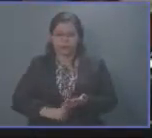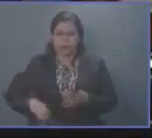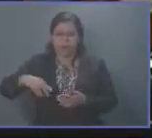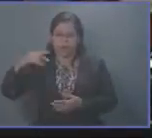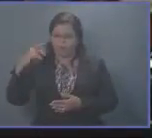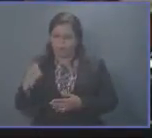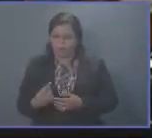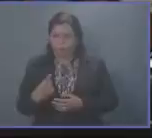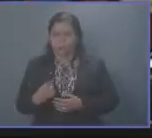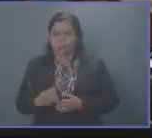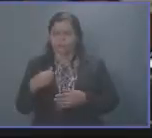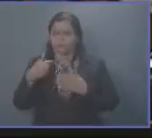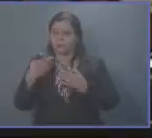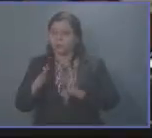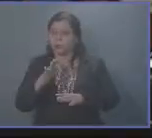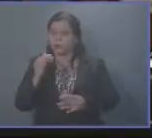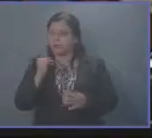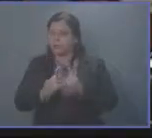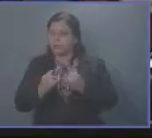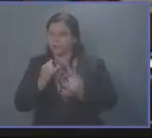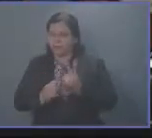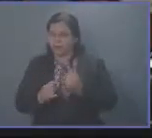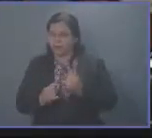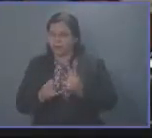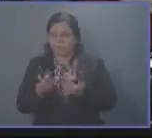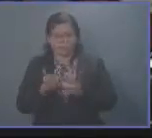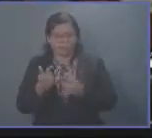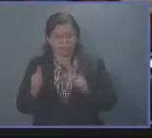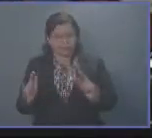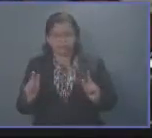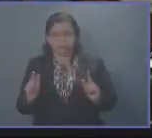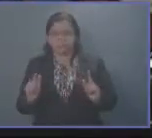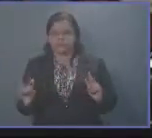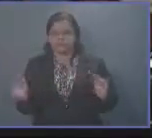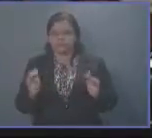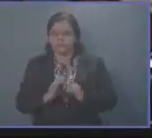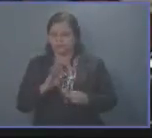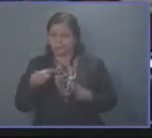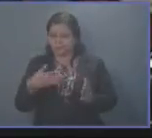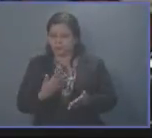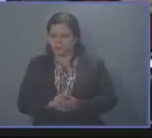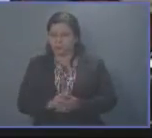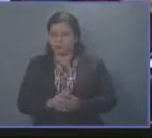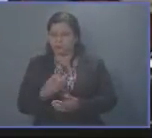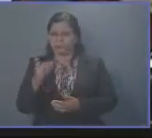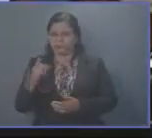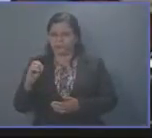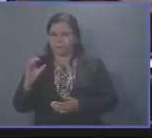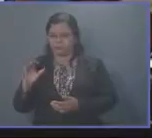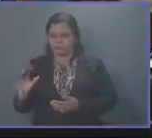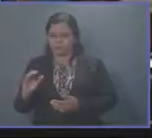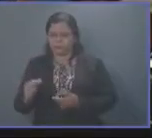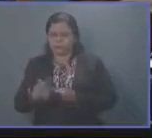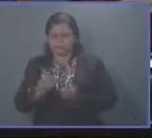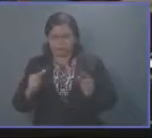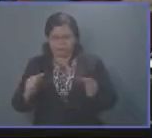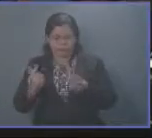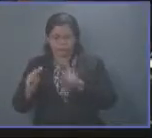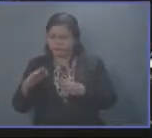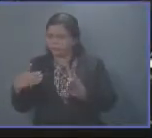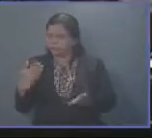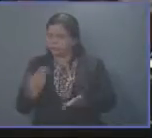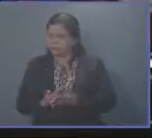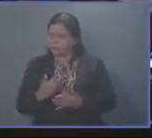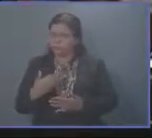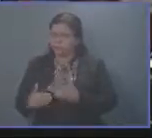obligatorio entregar el finiquito de forma gratuita, juntamente con los documentos de obligación. La gratuidad en las gestiones